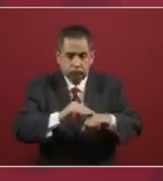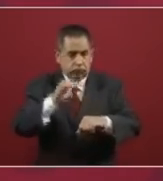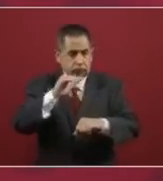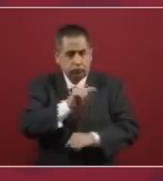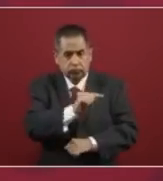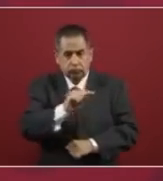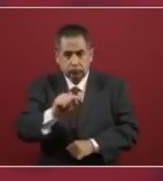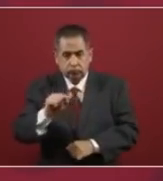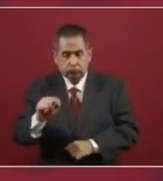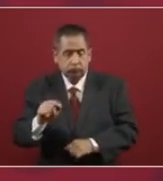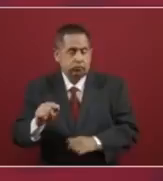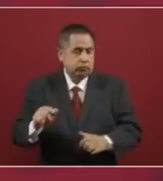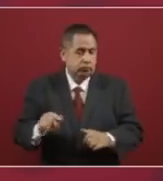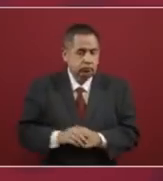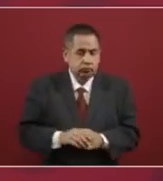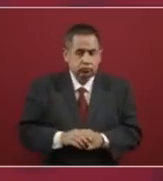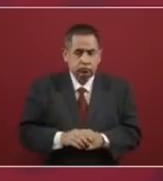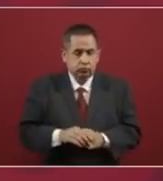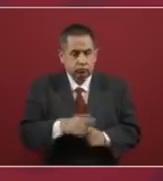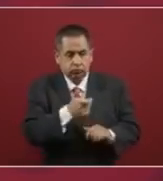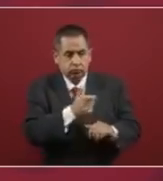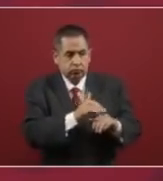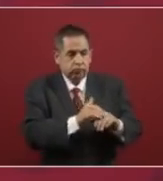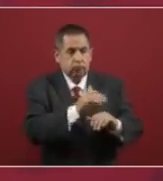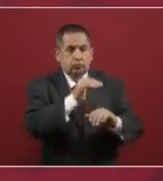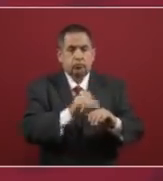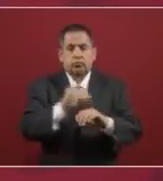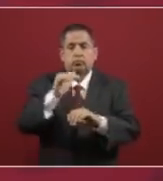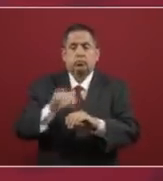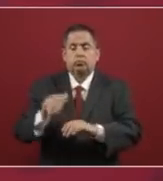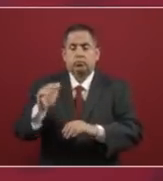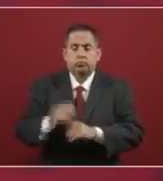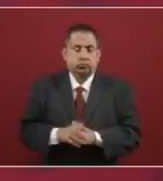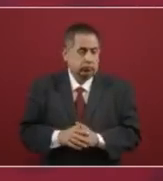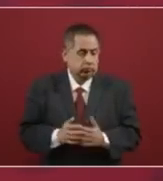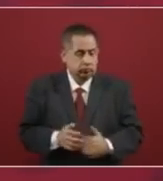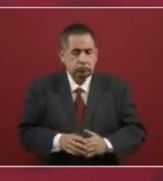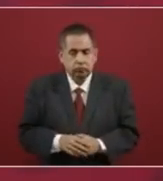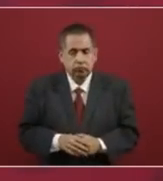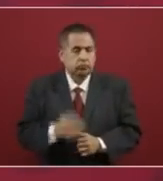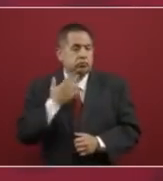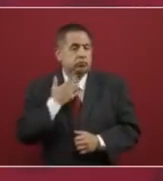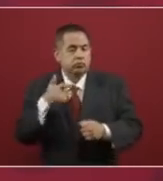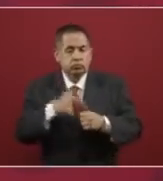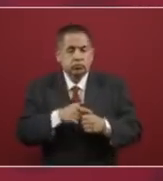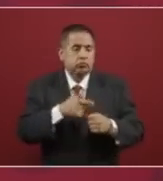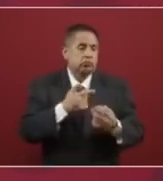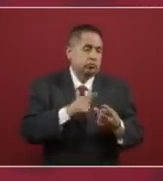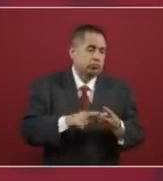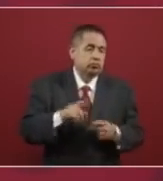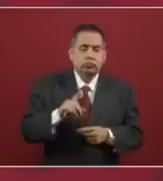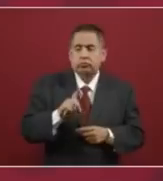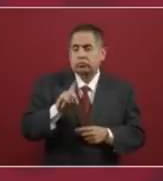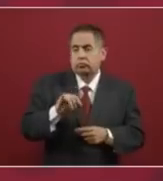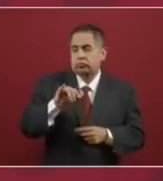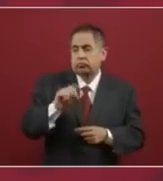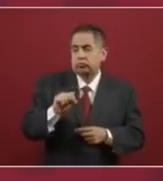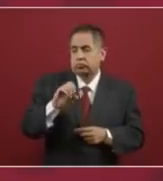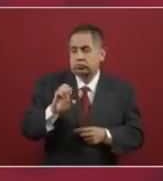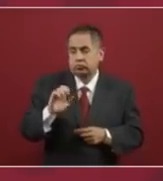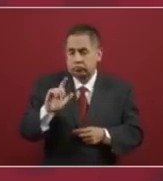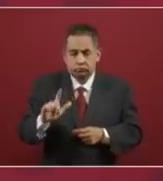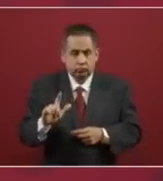que venden a precios elevados las gasolinas y el diésel, porque